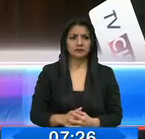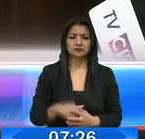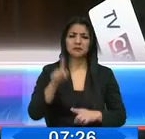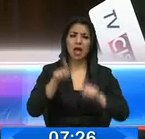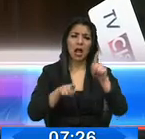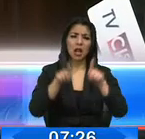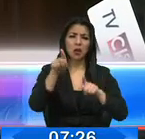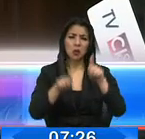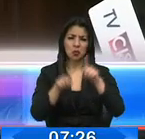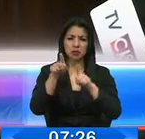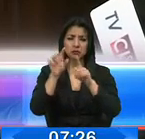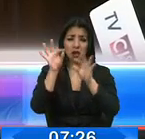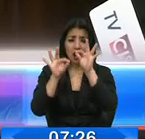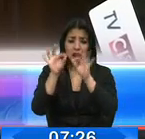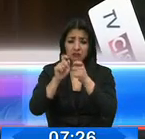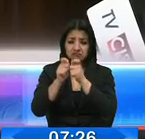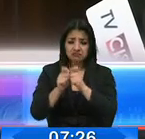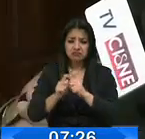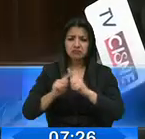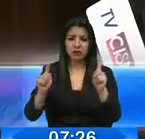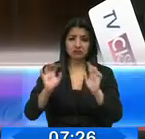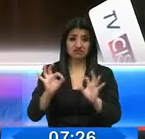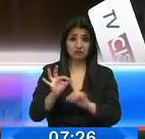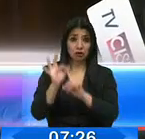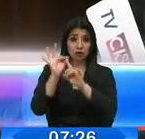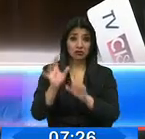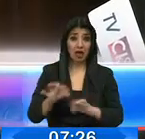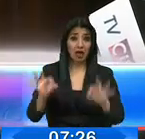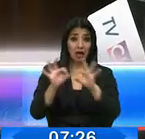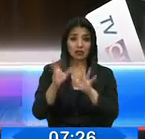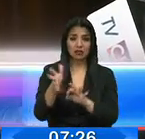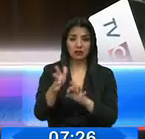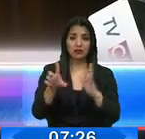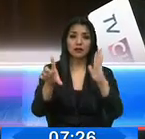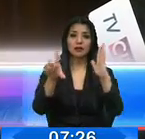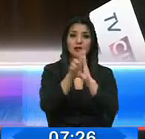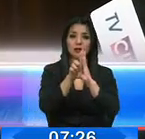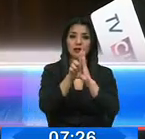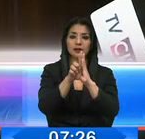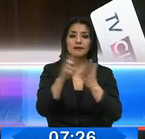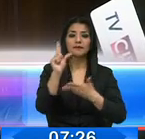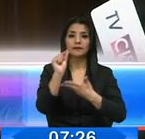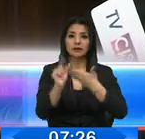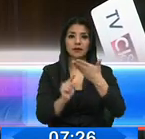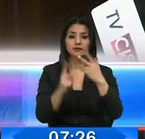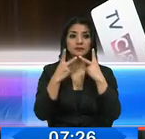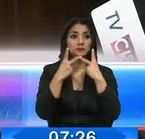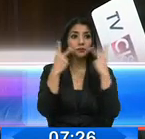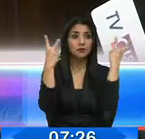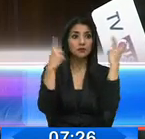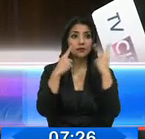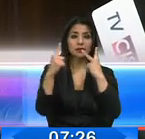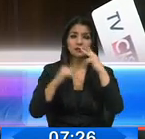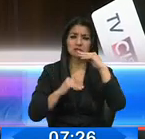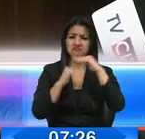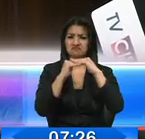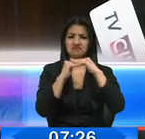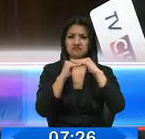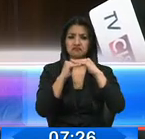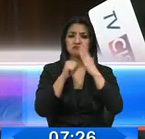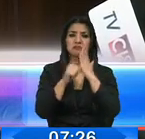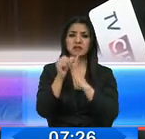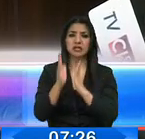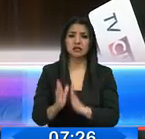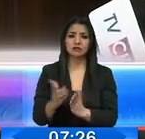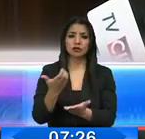algunos, pero no son importantes porque al final, de acuerdo con el Código Orgánico de las Finanzas Públicas, el margen de maniobra que tiene el ministro